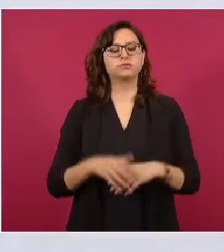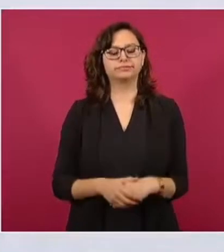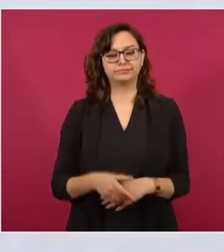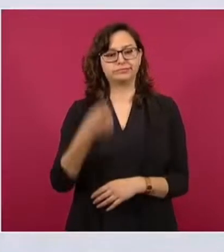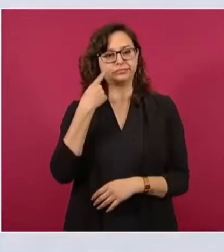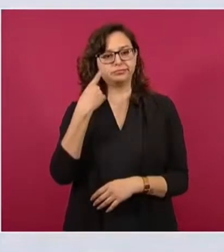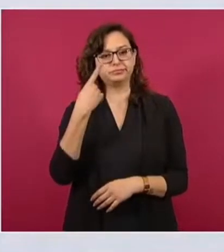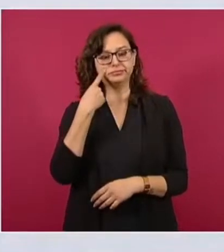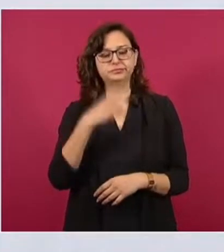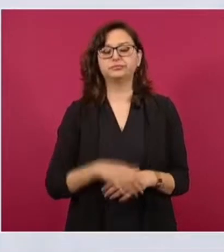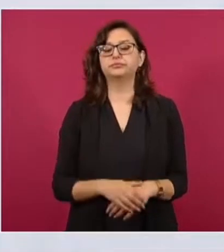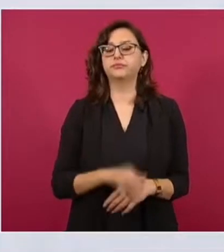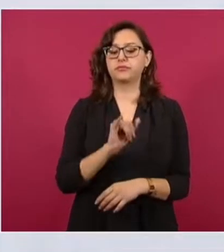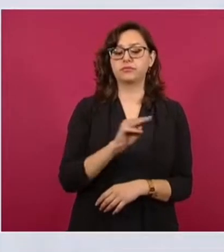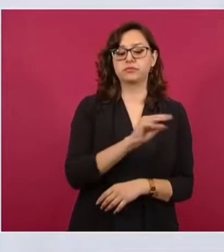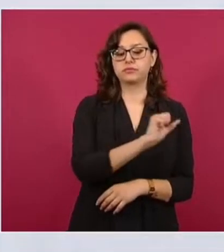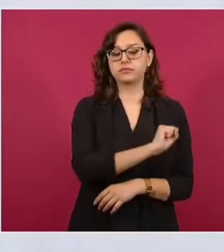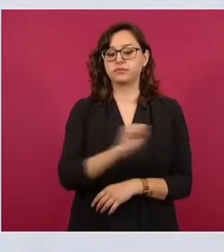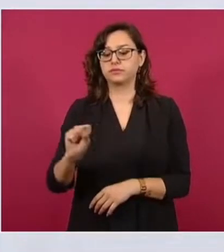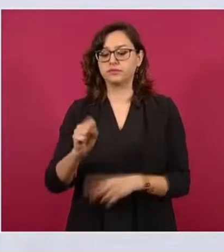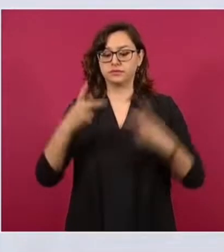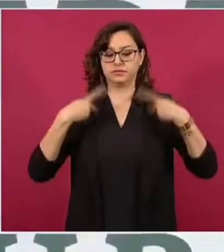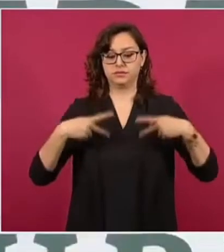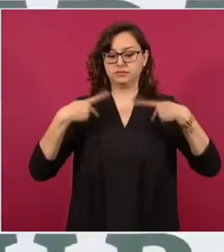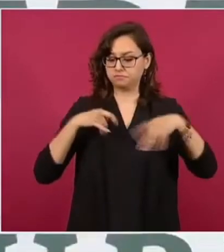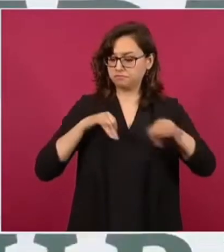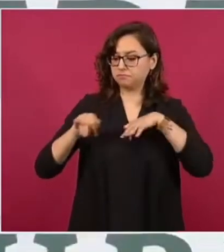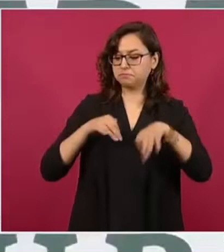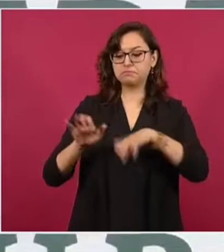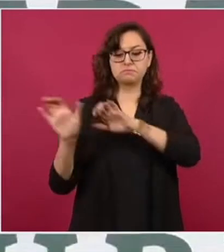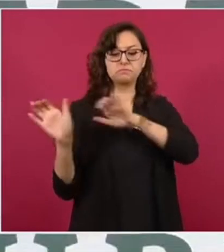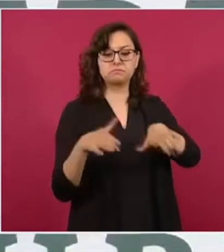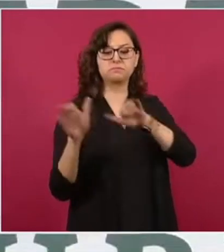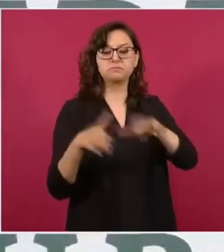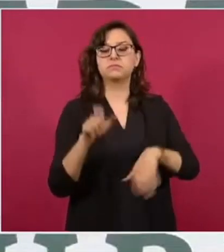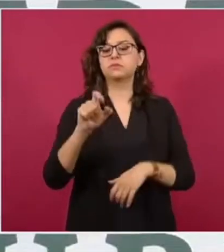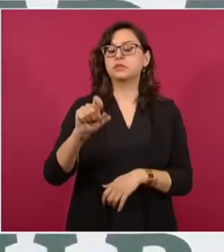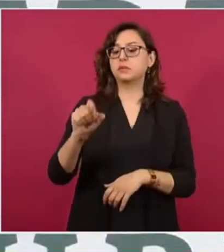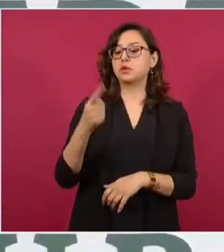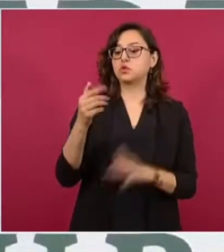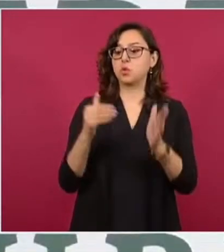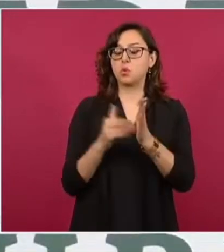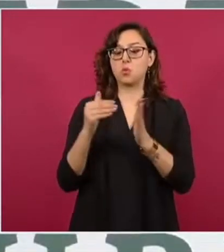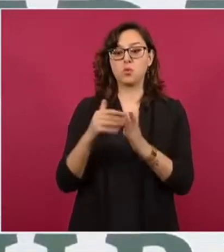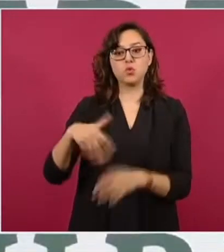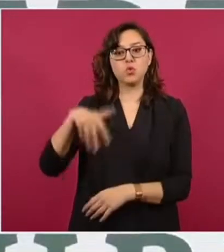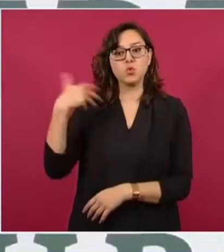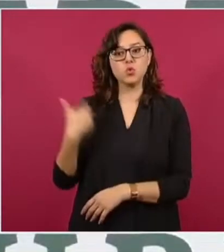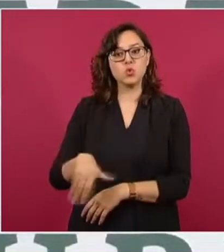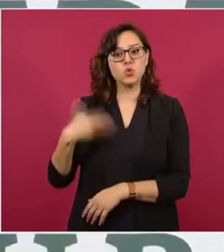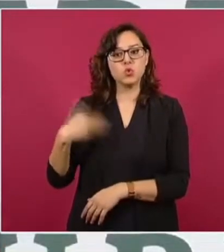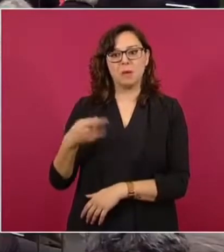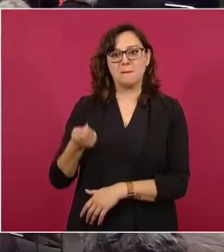Social 21 millones de trabajadores, una cifra histórica,